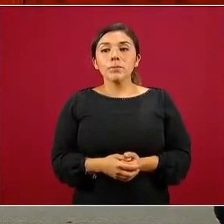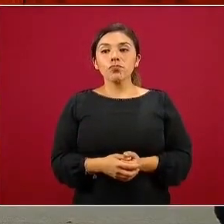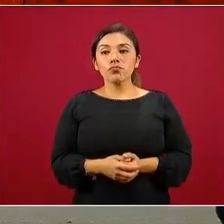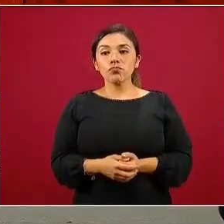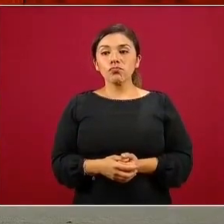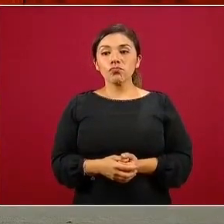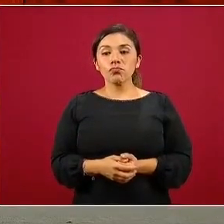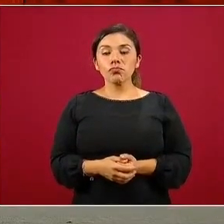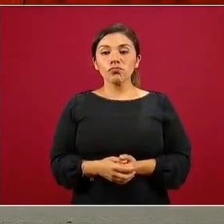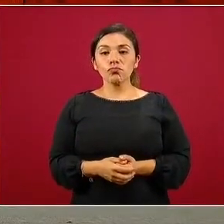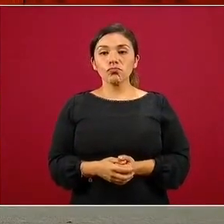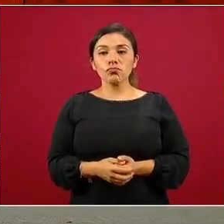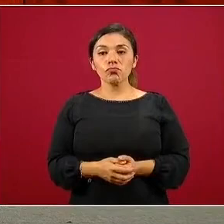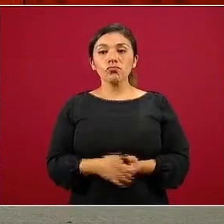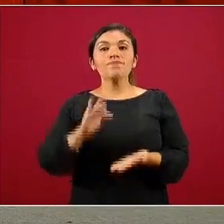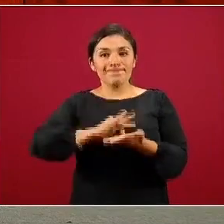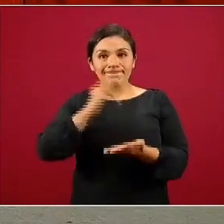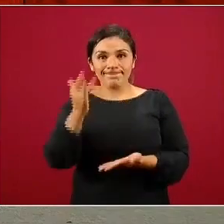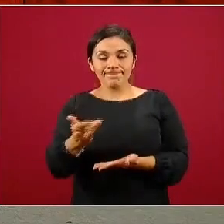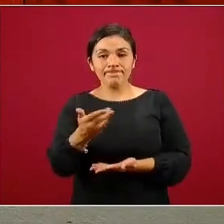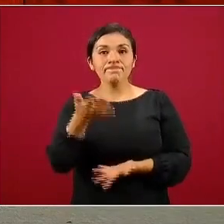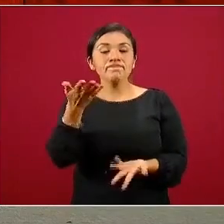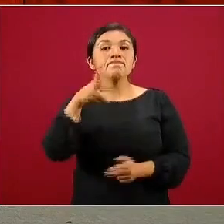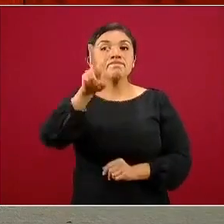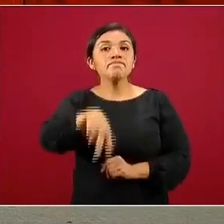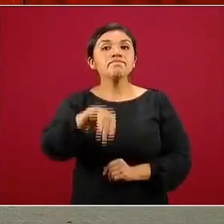Muchas gracias. Sí,